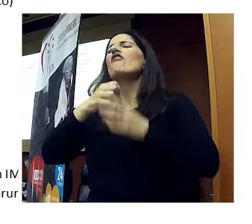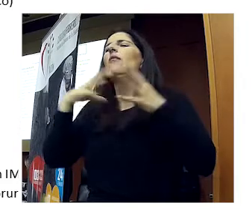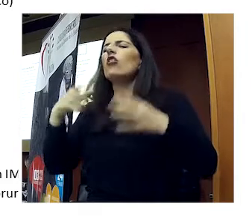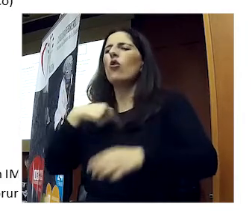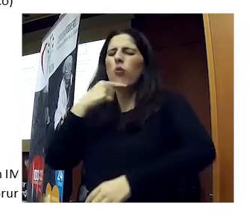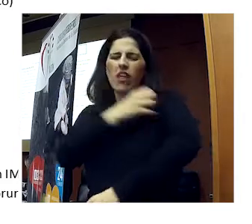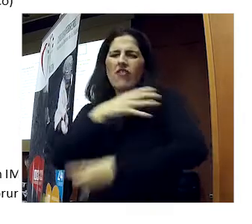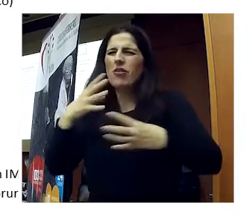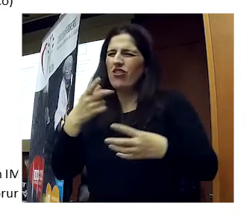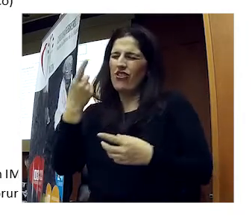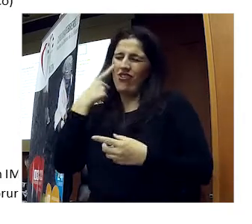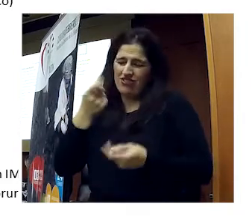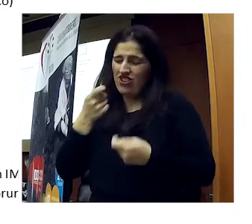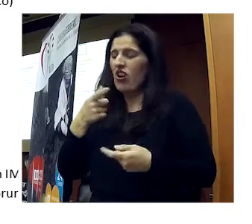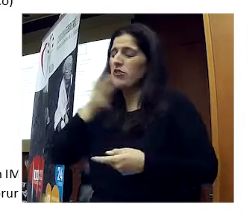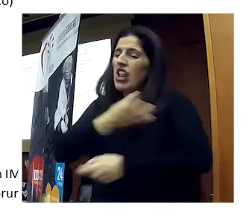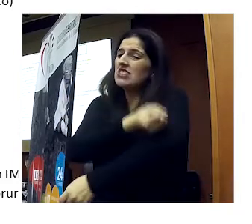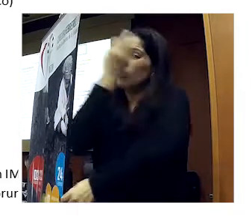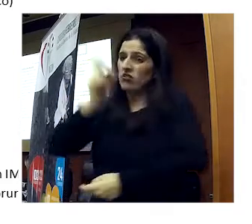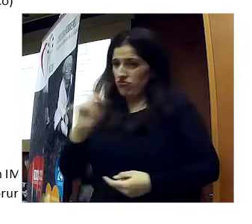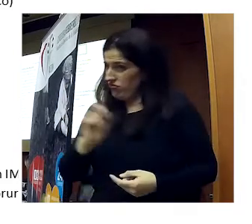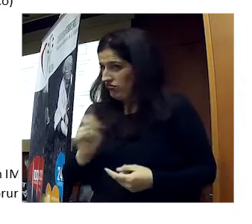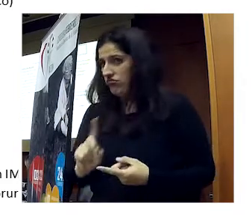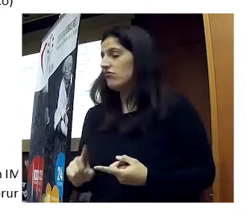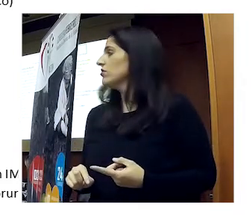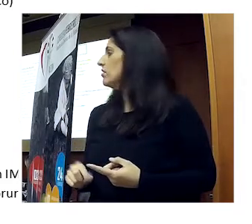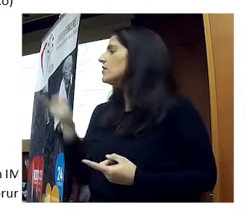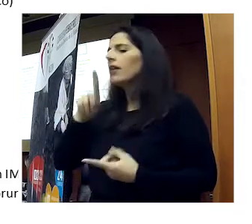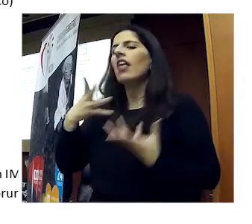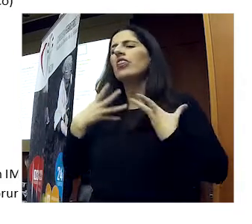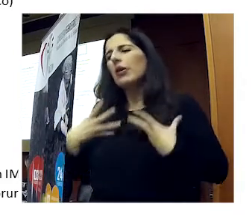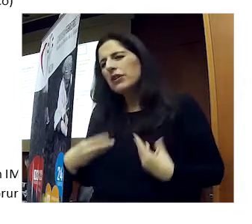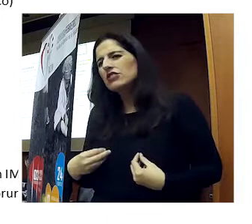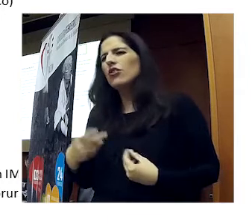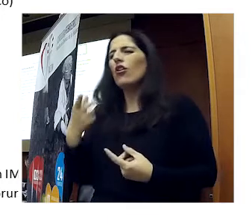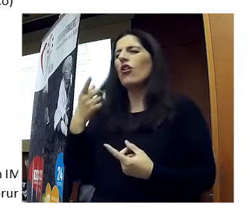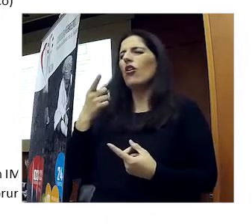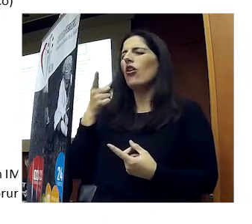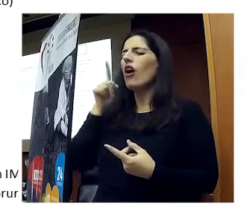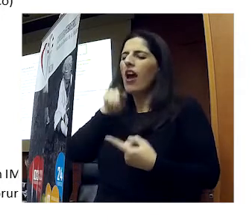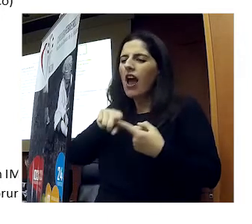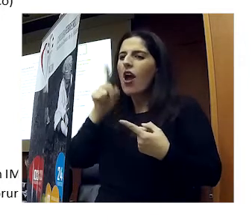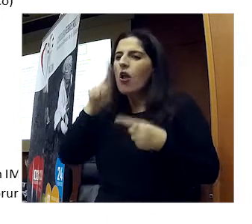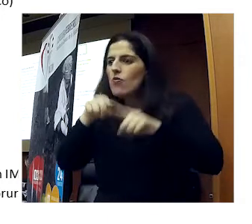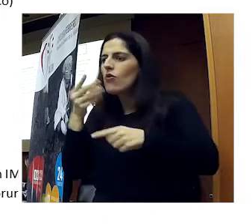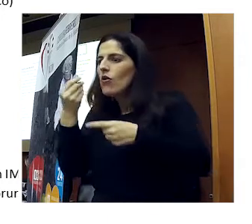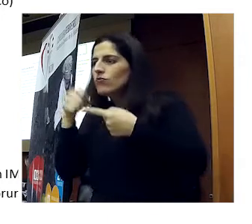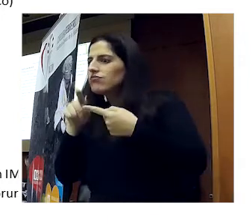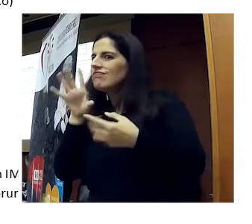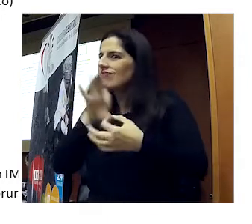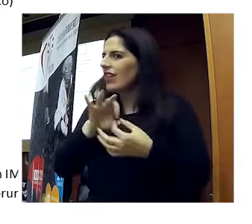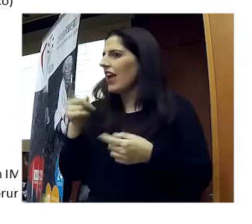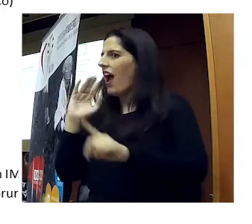hemos dicho muchísimas veces, ibuprofeno, naproxeno, limitarlo. Algunos antidepresivos, pero fijaros como muchísimas otras sustancias,